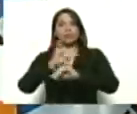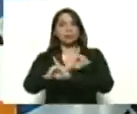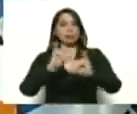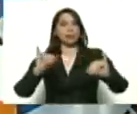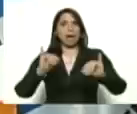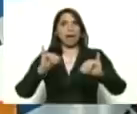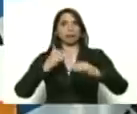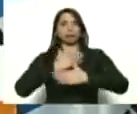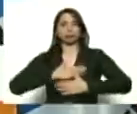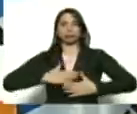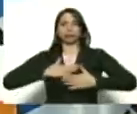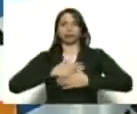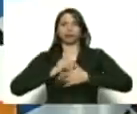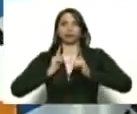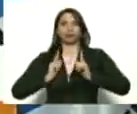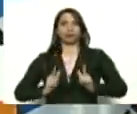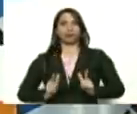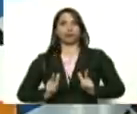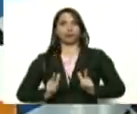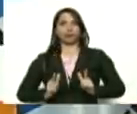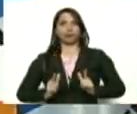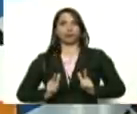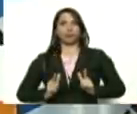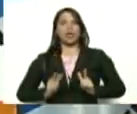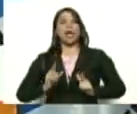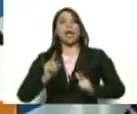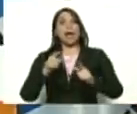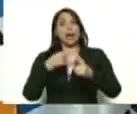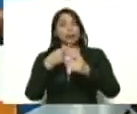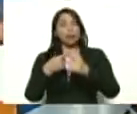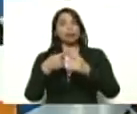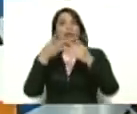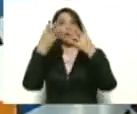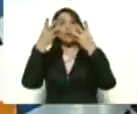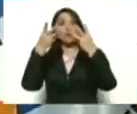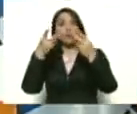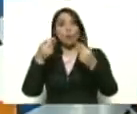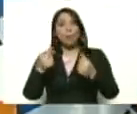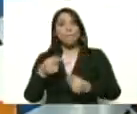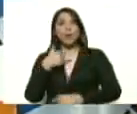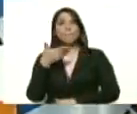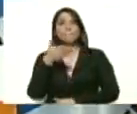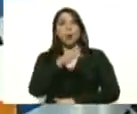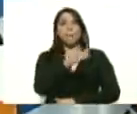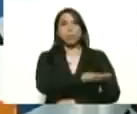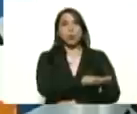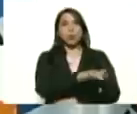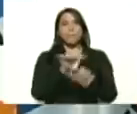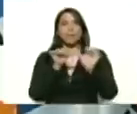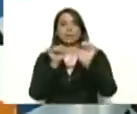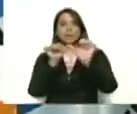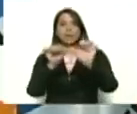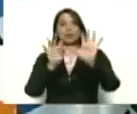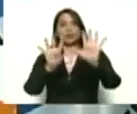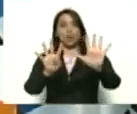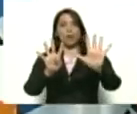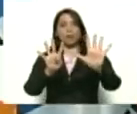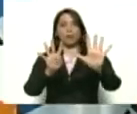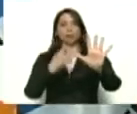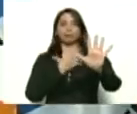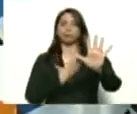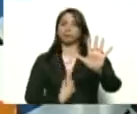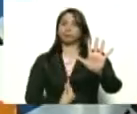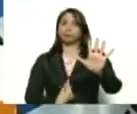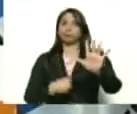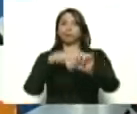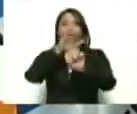recuperado y la cifra de fallecidos se ha mantenido en 9. Lamentablemente, nuestras condolencias a los